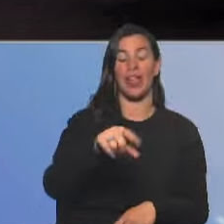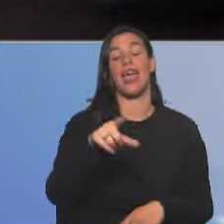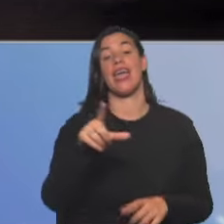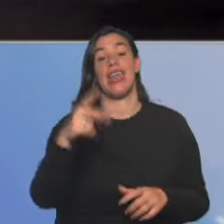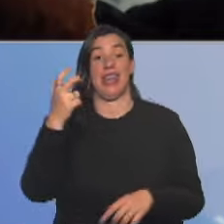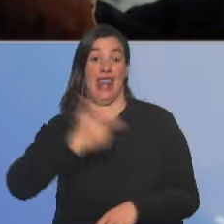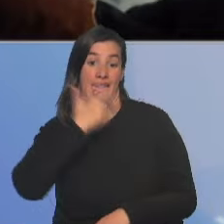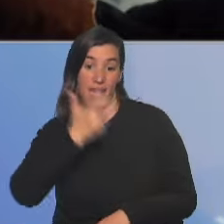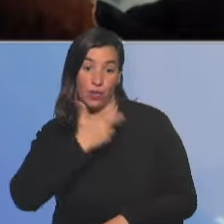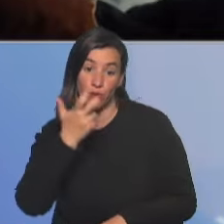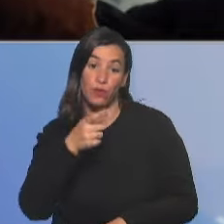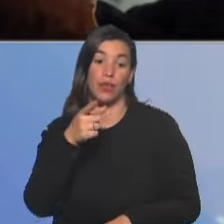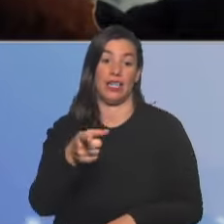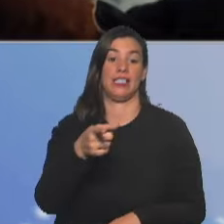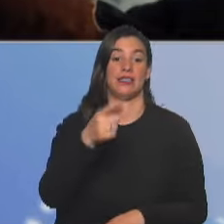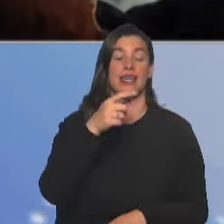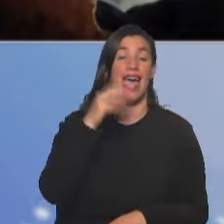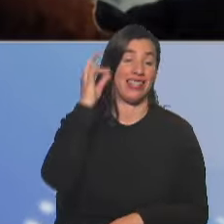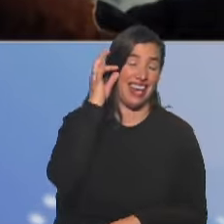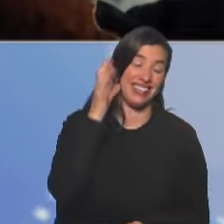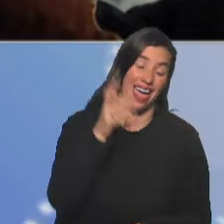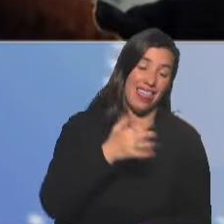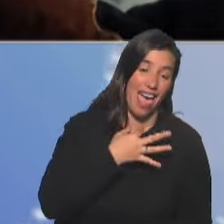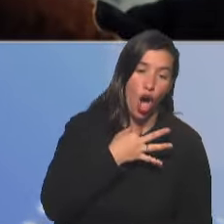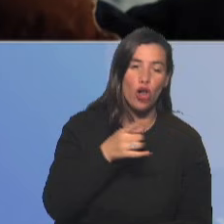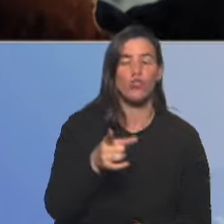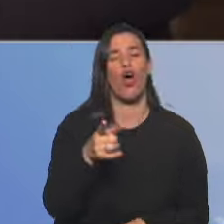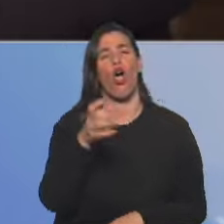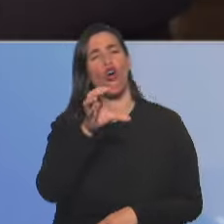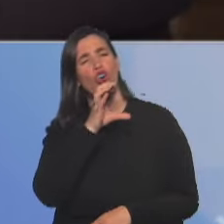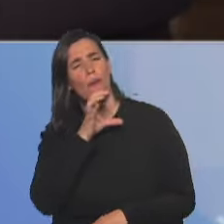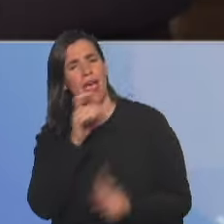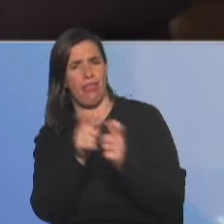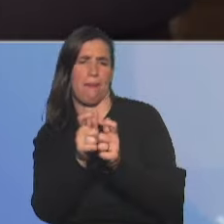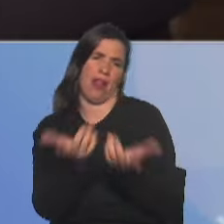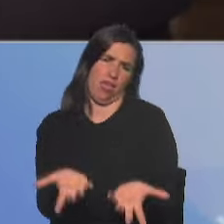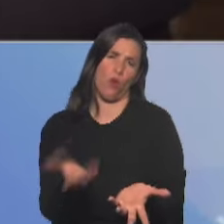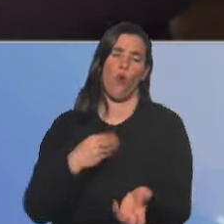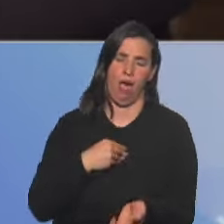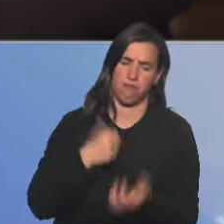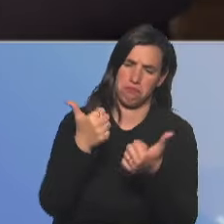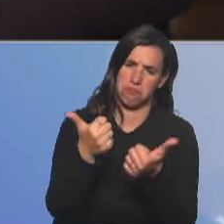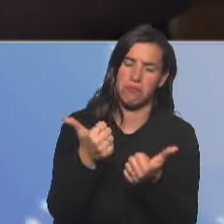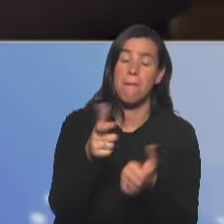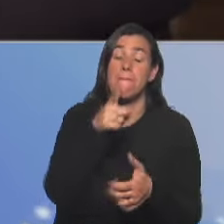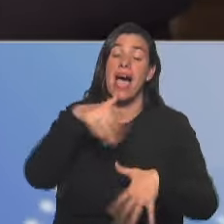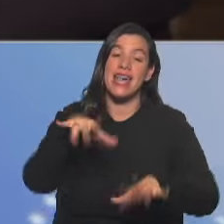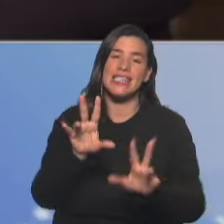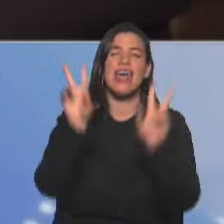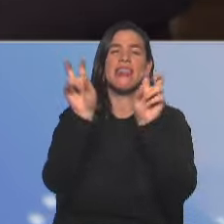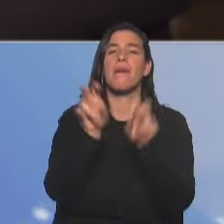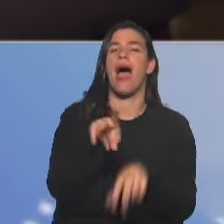comedia, tiene buenos sentimientos, vamos a decir. Se trata de dos hermanas que parece que no se llevan muy